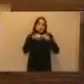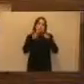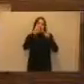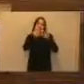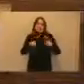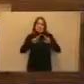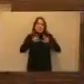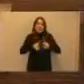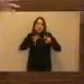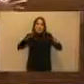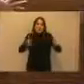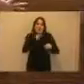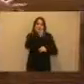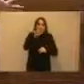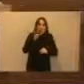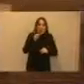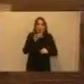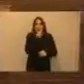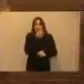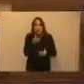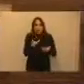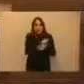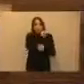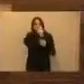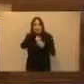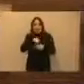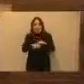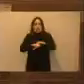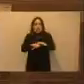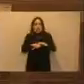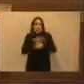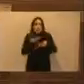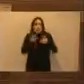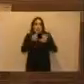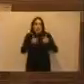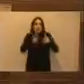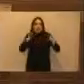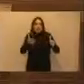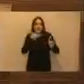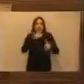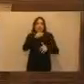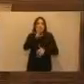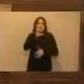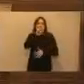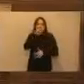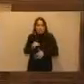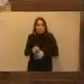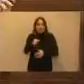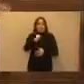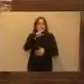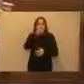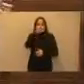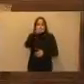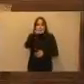Partido Socialista han pasado a esos consejos de administración. En su caso, Elena Salgado, Carlos Solchaga, Narcís Serras, Felipe González, Pedro Solbes,